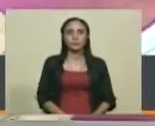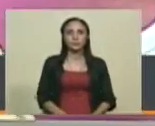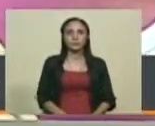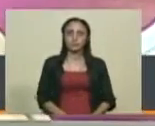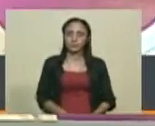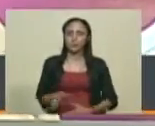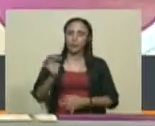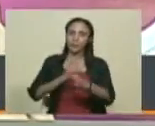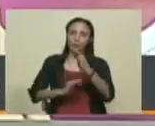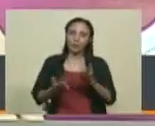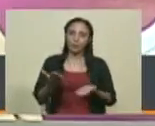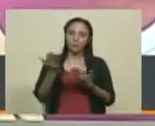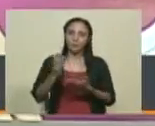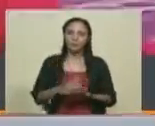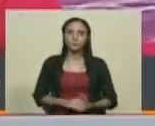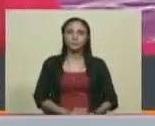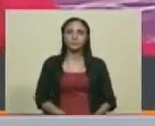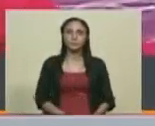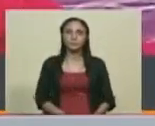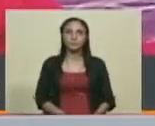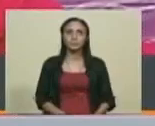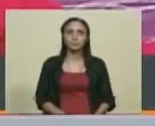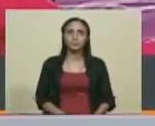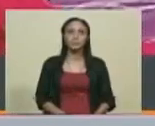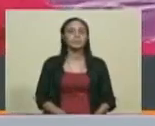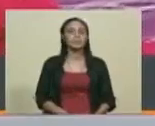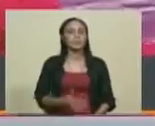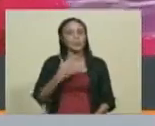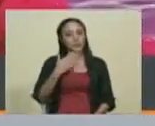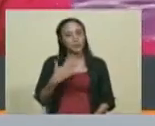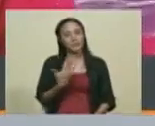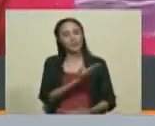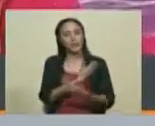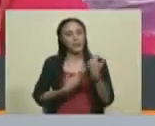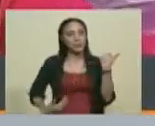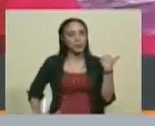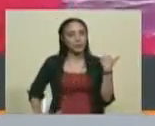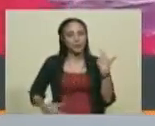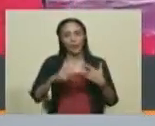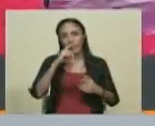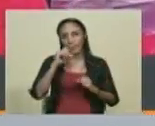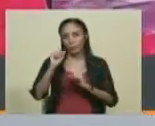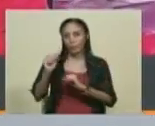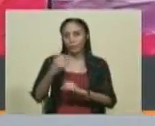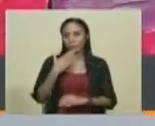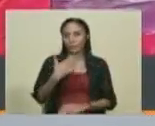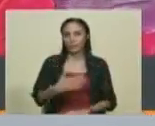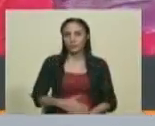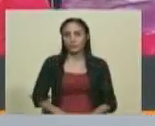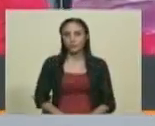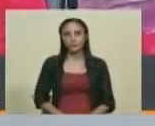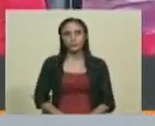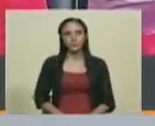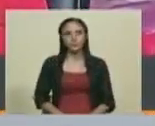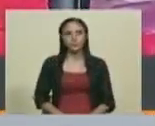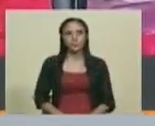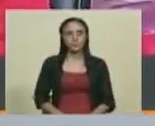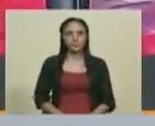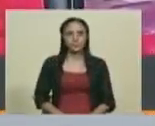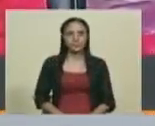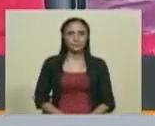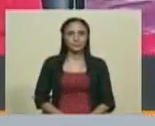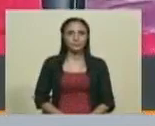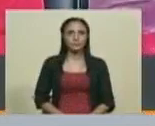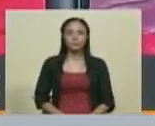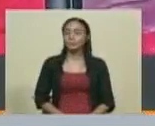Compañero Manuel Quevedo, por favor. Muchas gracias, mi comandante jefe. Lo primero que debo